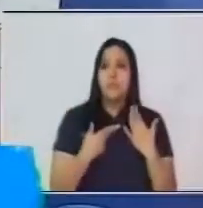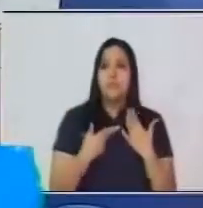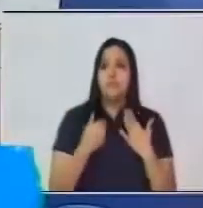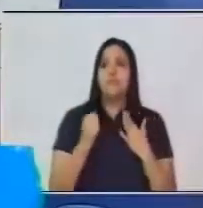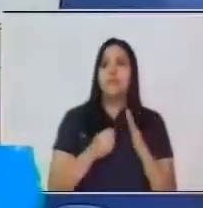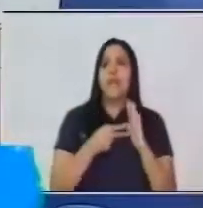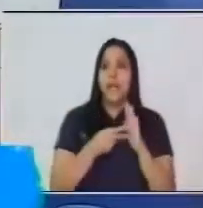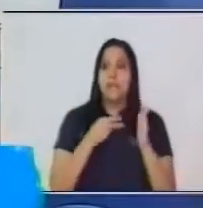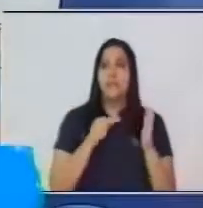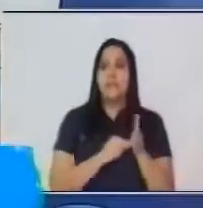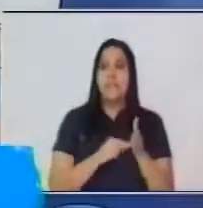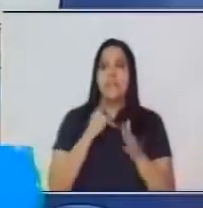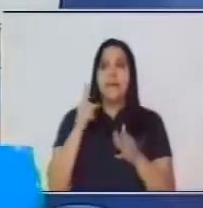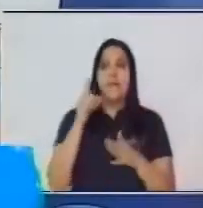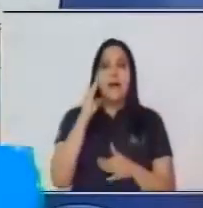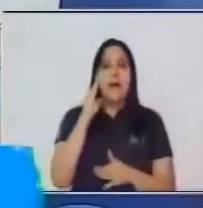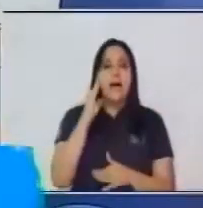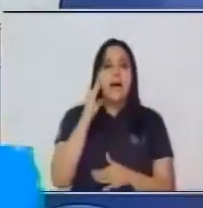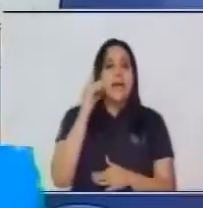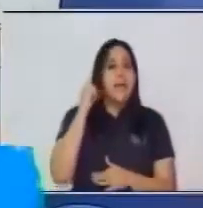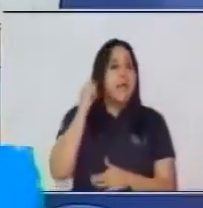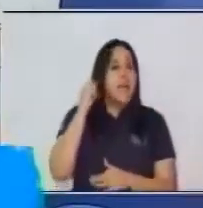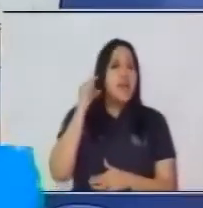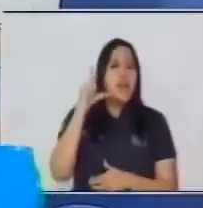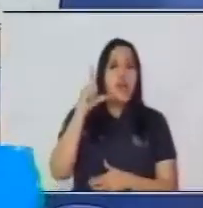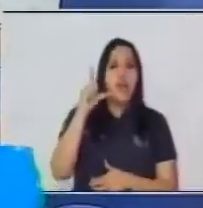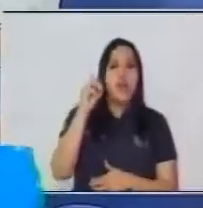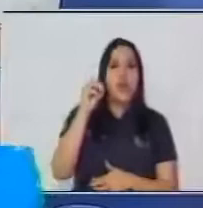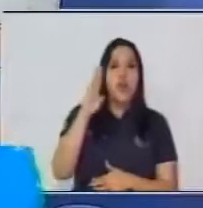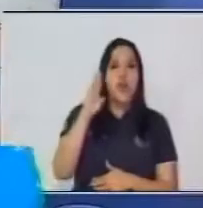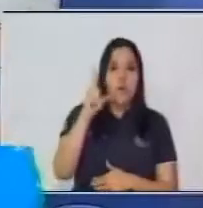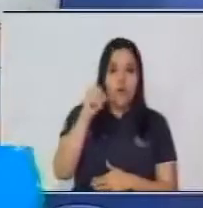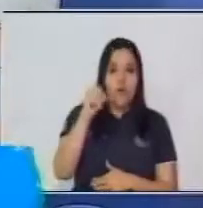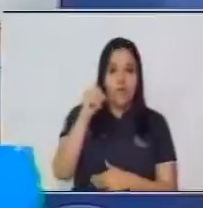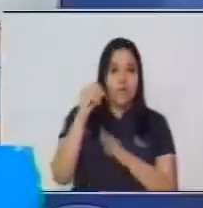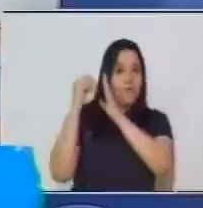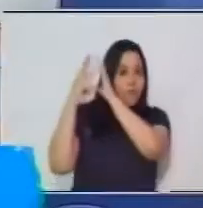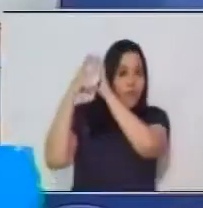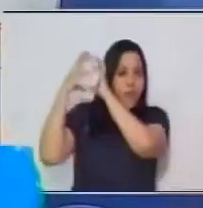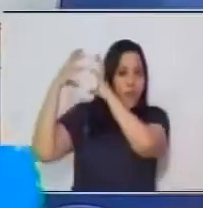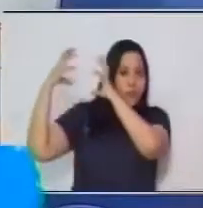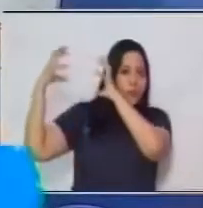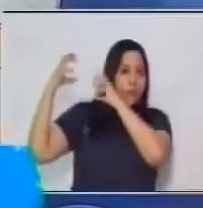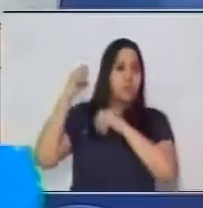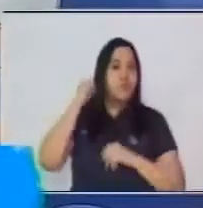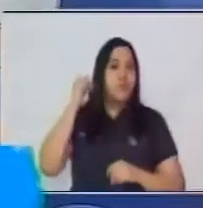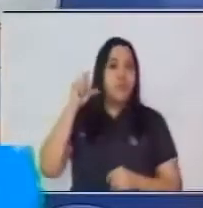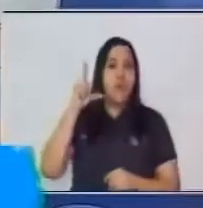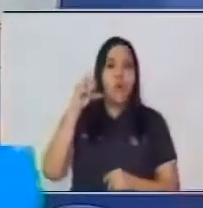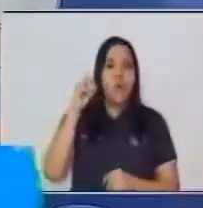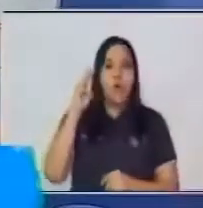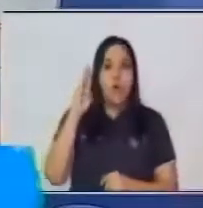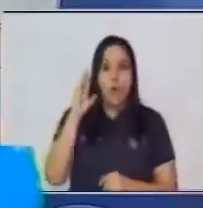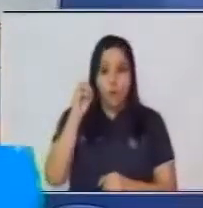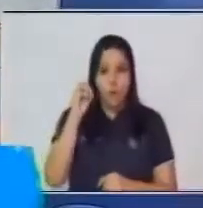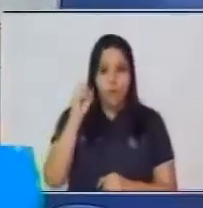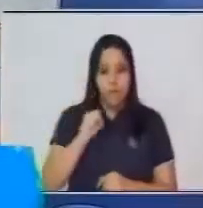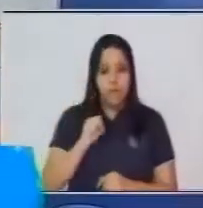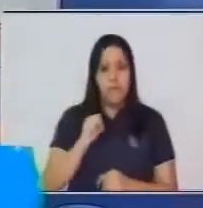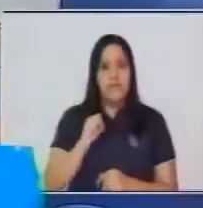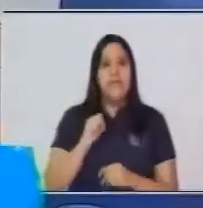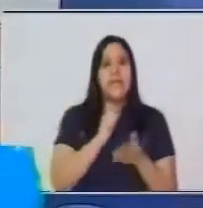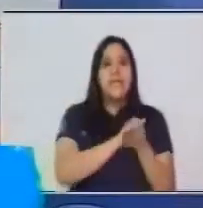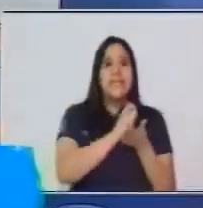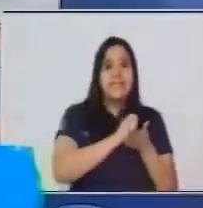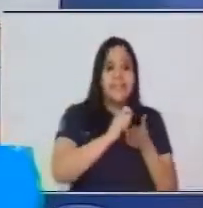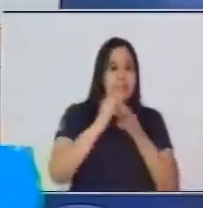¿Te recuerdas que hay textos iconoverbales? Acá estamos hablando de un texto iconoverbal, porque mezcla imagen con